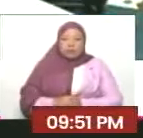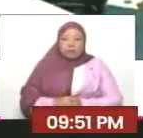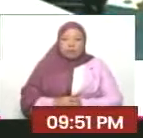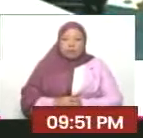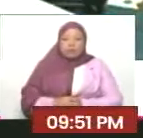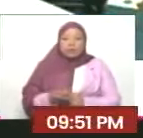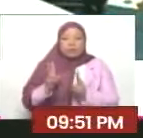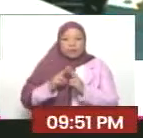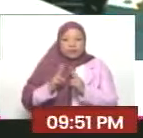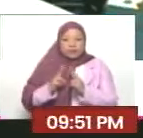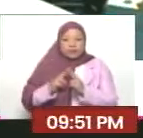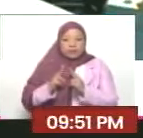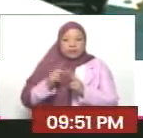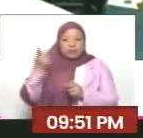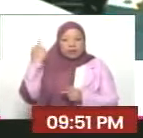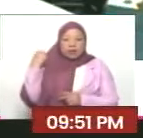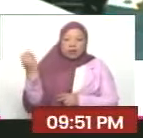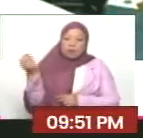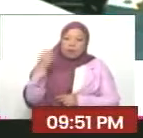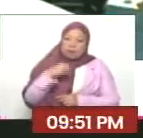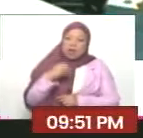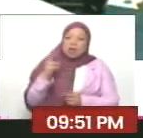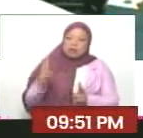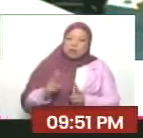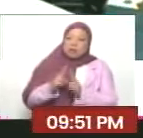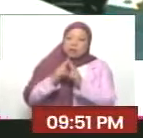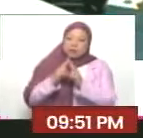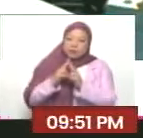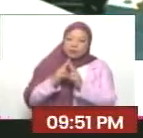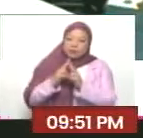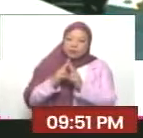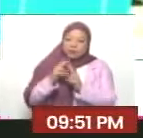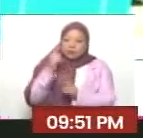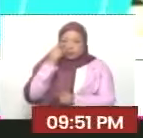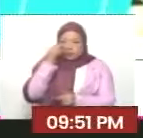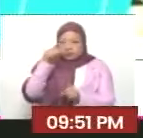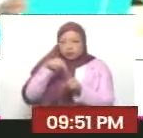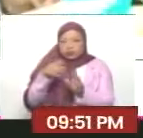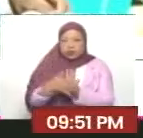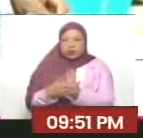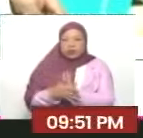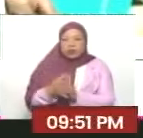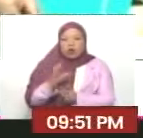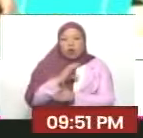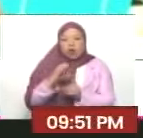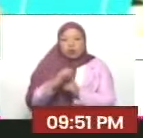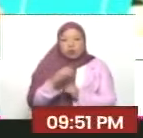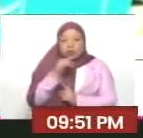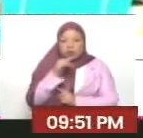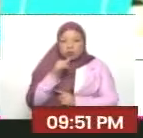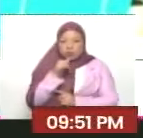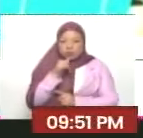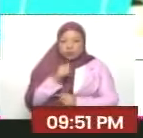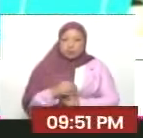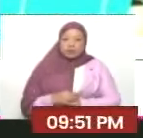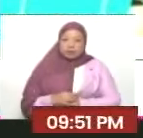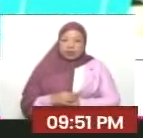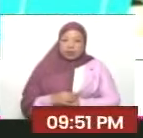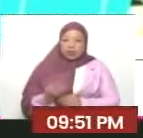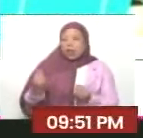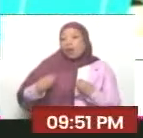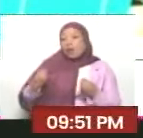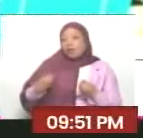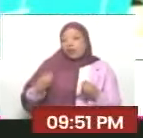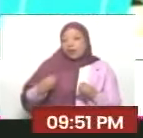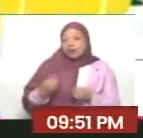Los conozco, nos hemos visto bastante por estos caminos de la cultura y de la vida.